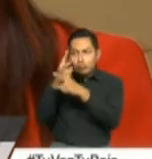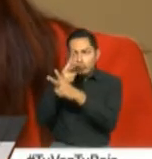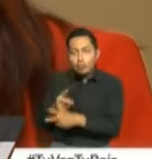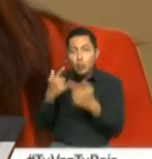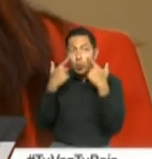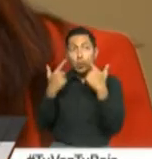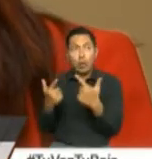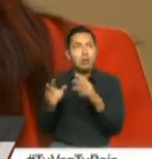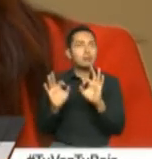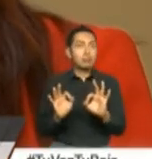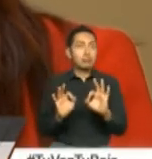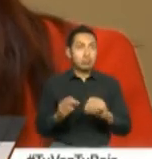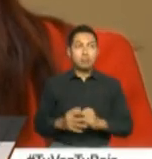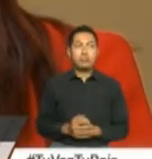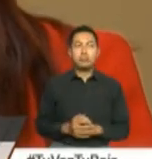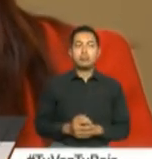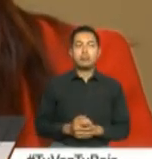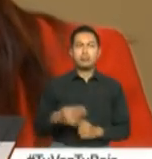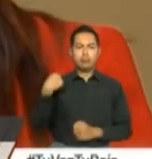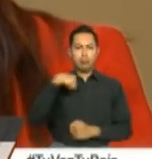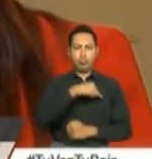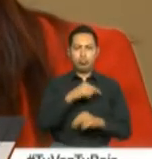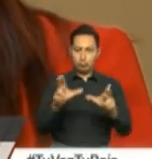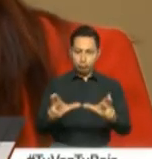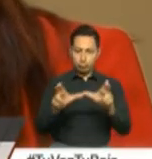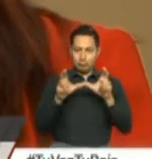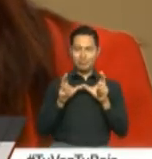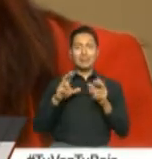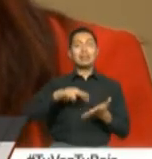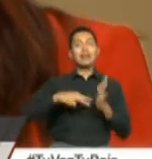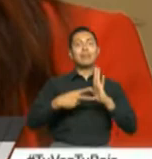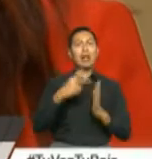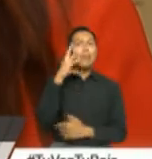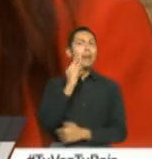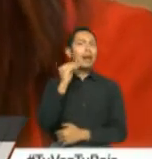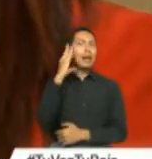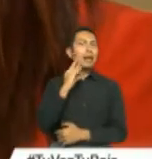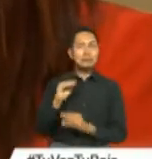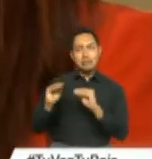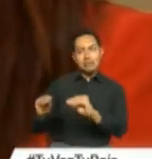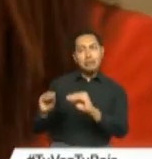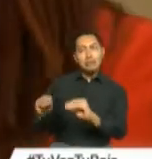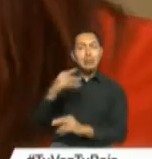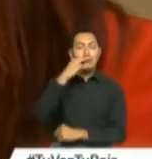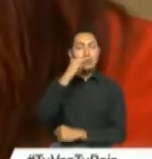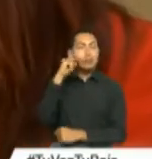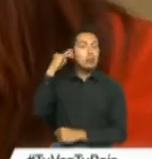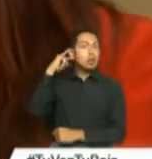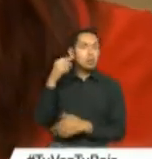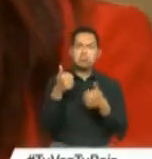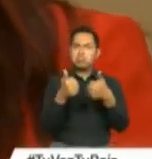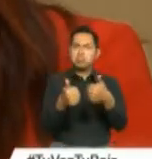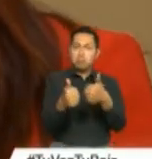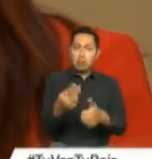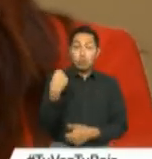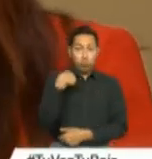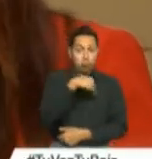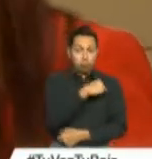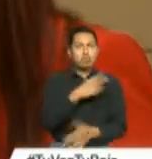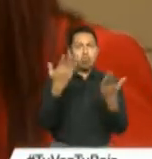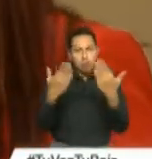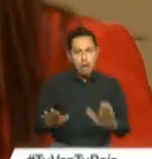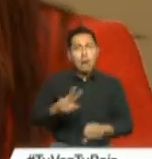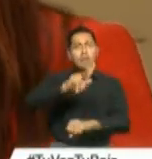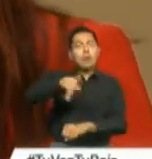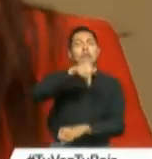que avala nuestra experiencia en los servicios de desarrollo infantil integral, que contamos con experticia para